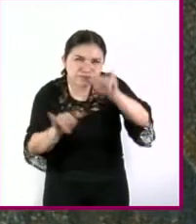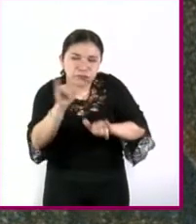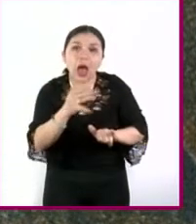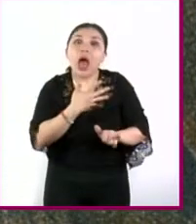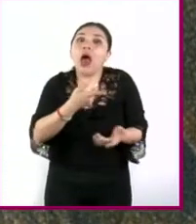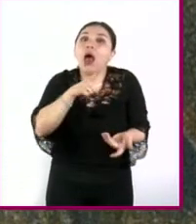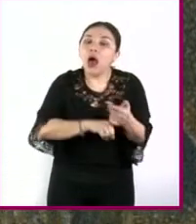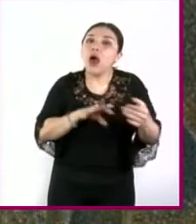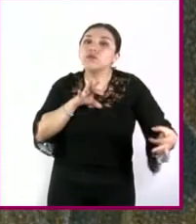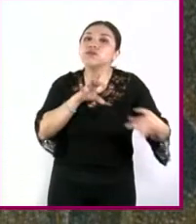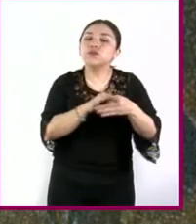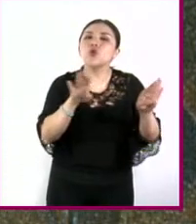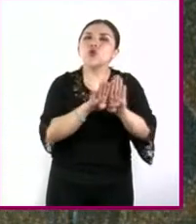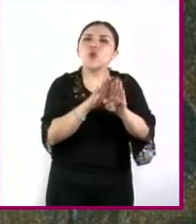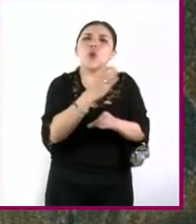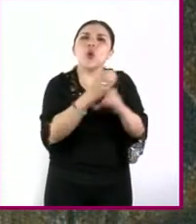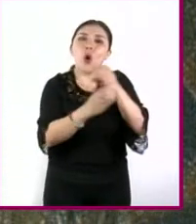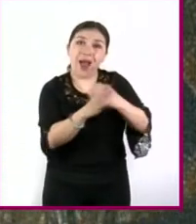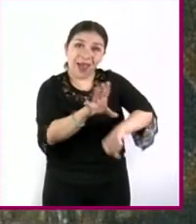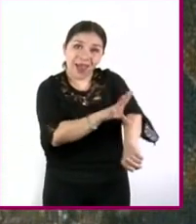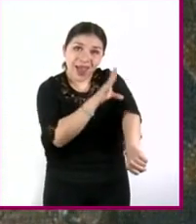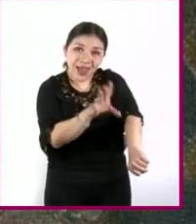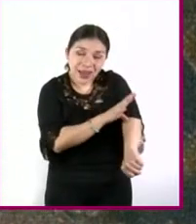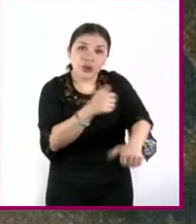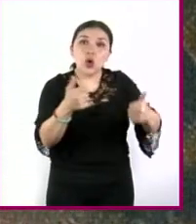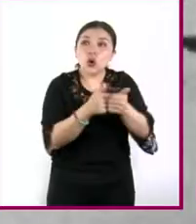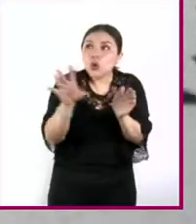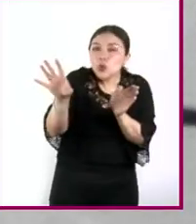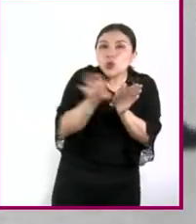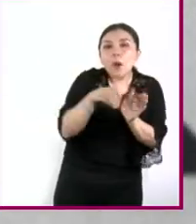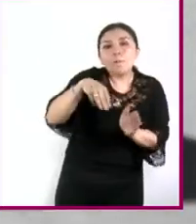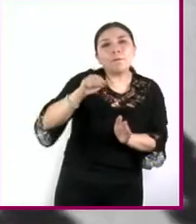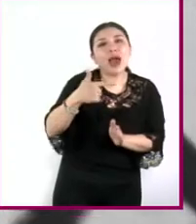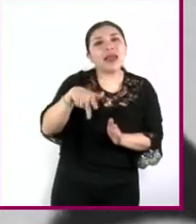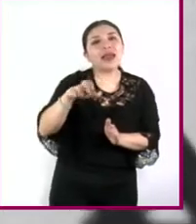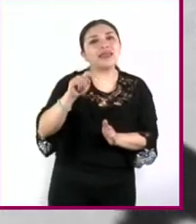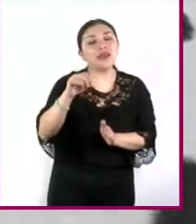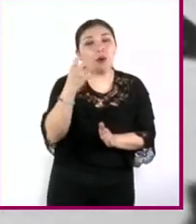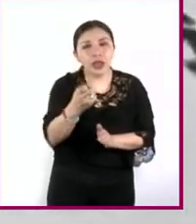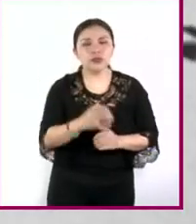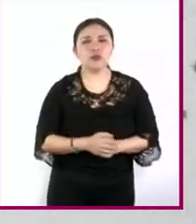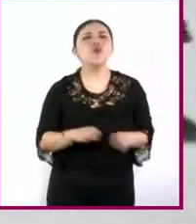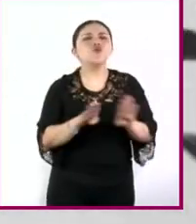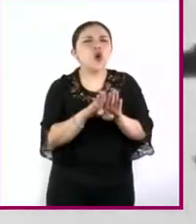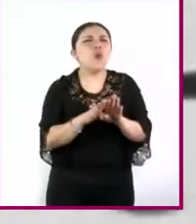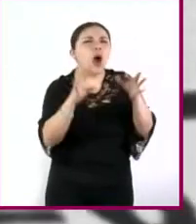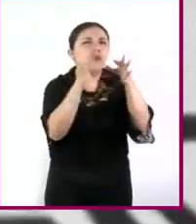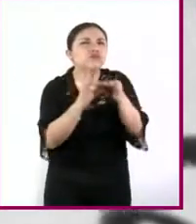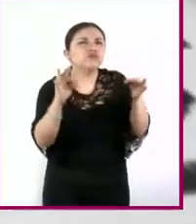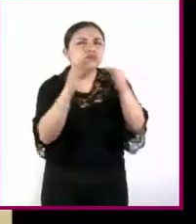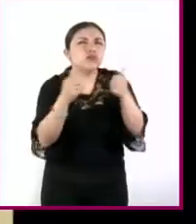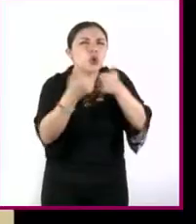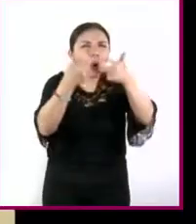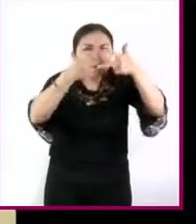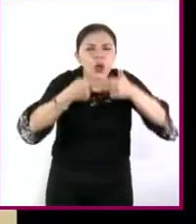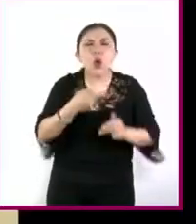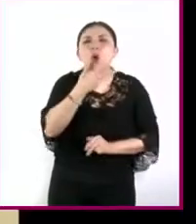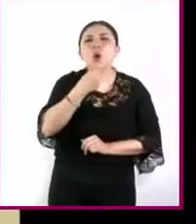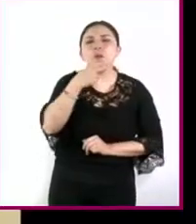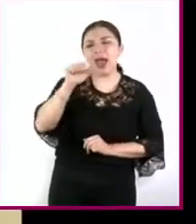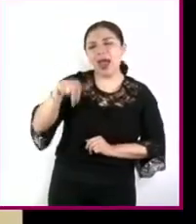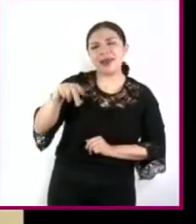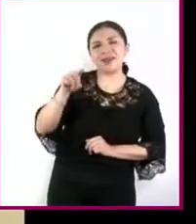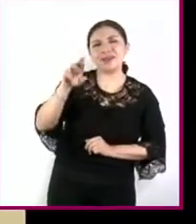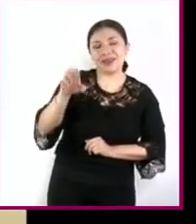conexión entre los fenómenos eléctricos y magnéticos esta relación fue descrita matemáticamente por andré maría